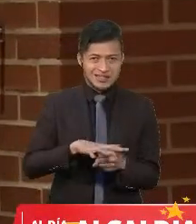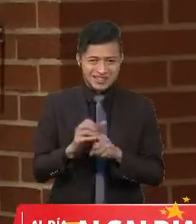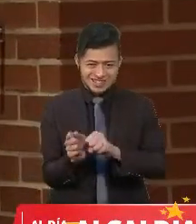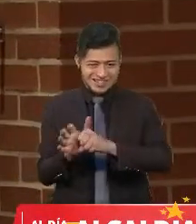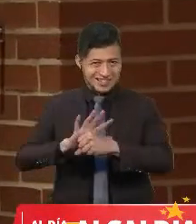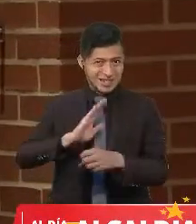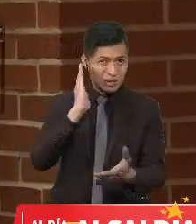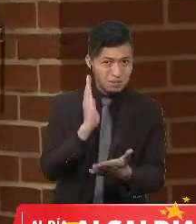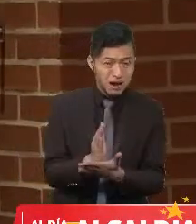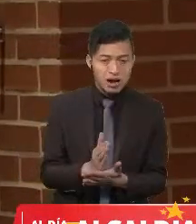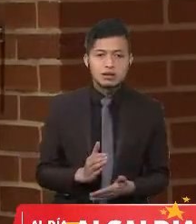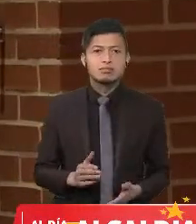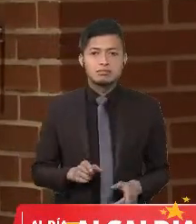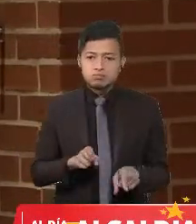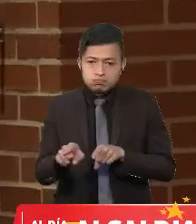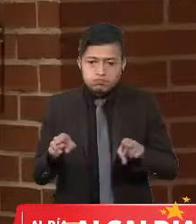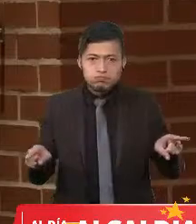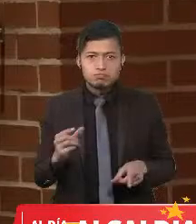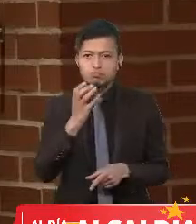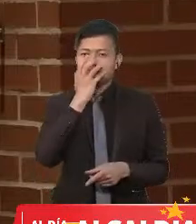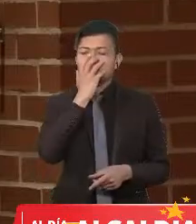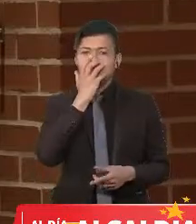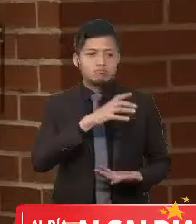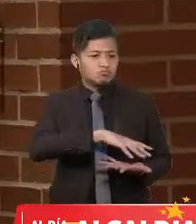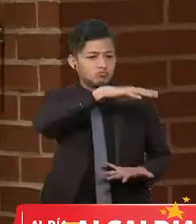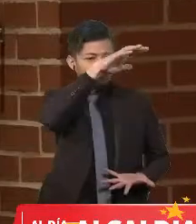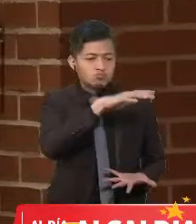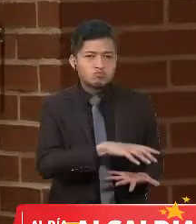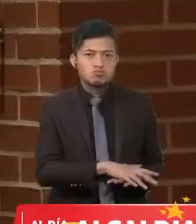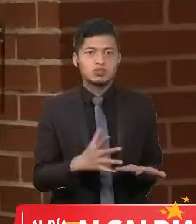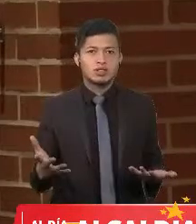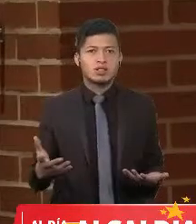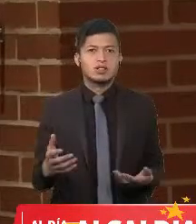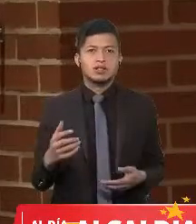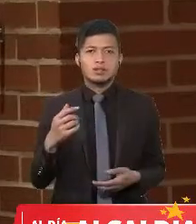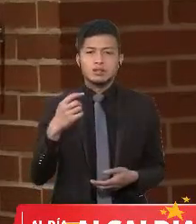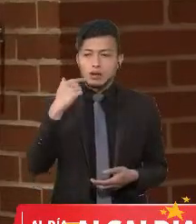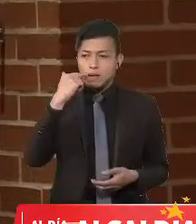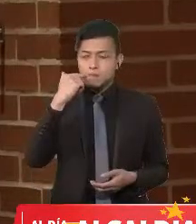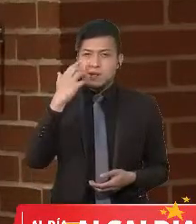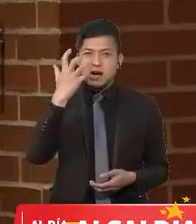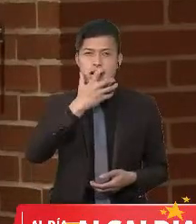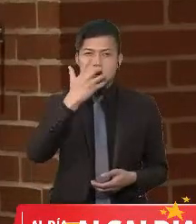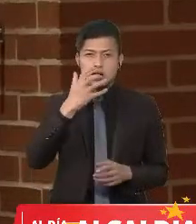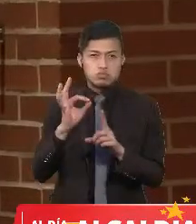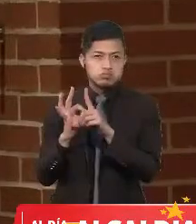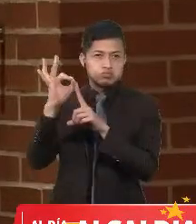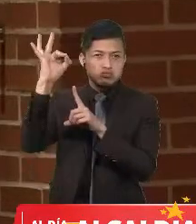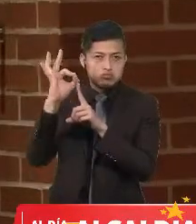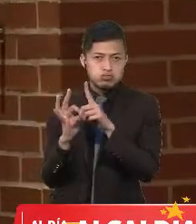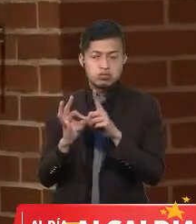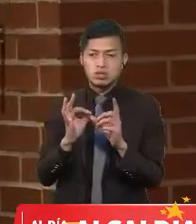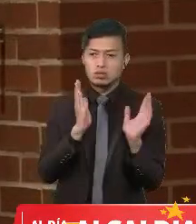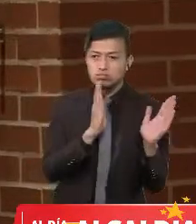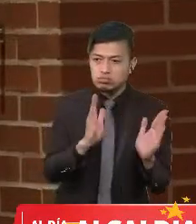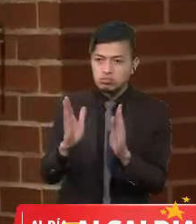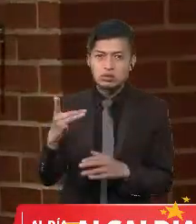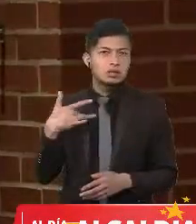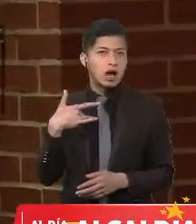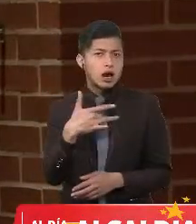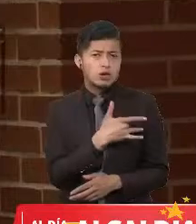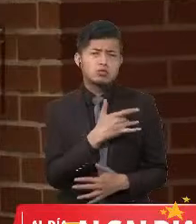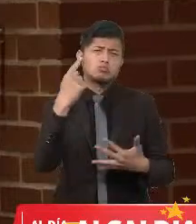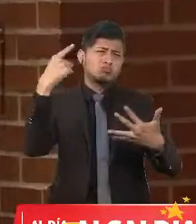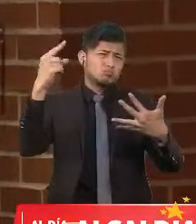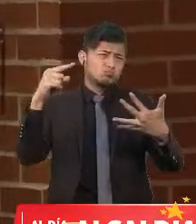insumos biomédicos como tapabocas, termómetros, trajes para nuestro personal asistencial en salud. Entonces,